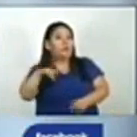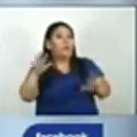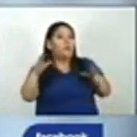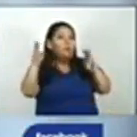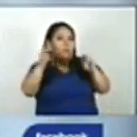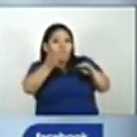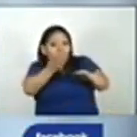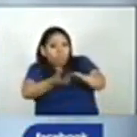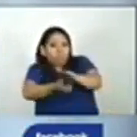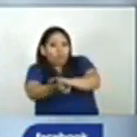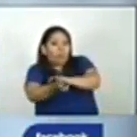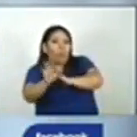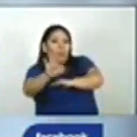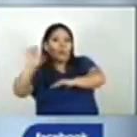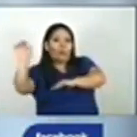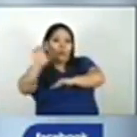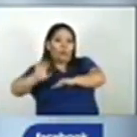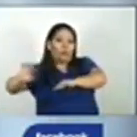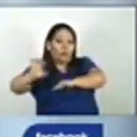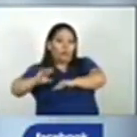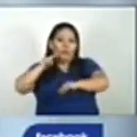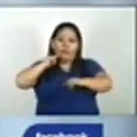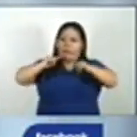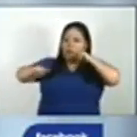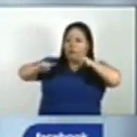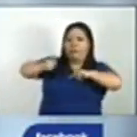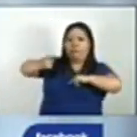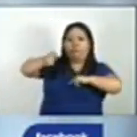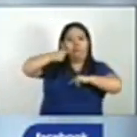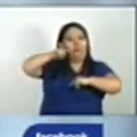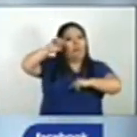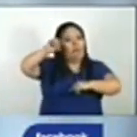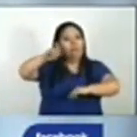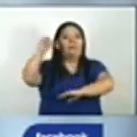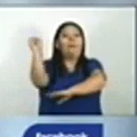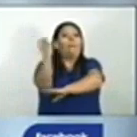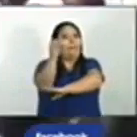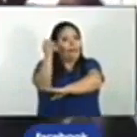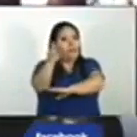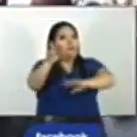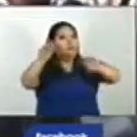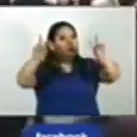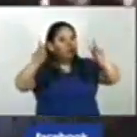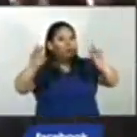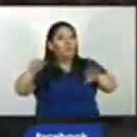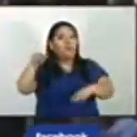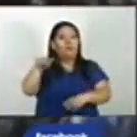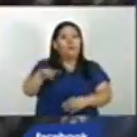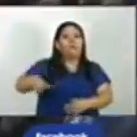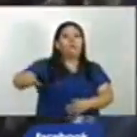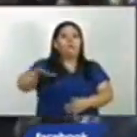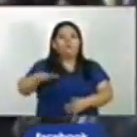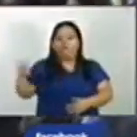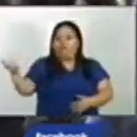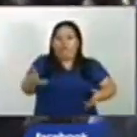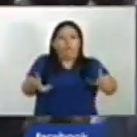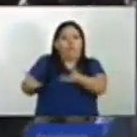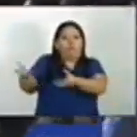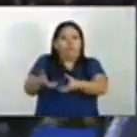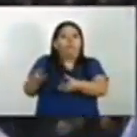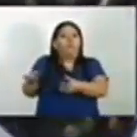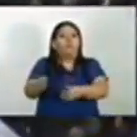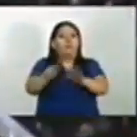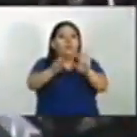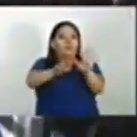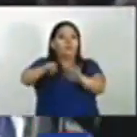migratoria europea y que ha obligado a las autoridades locales a decretar el estado de emergencia. Solo en el centro de acogida de migrantes, unas